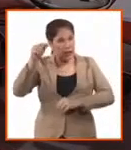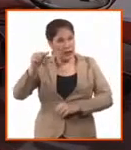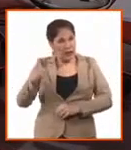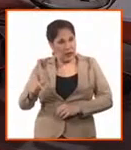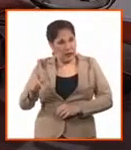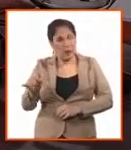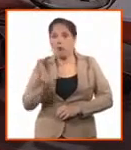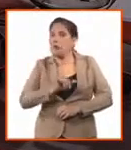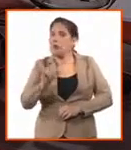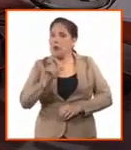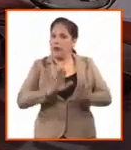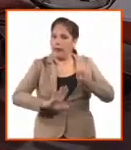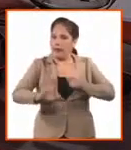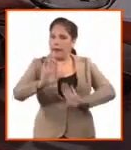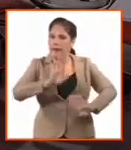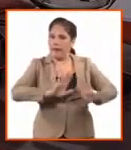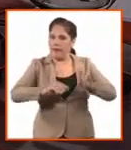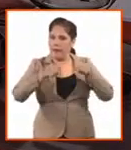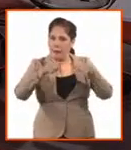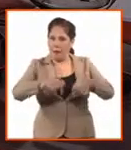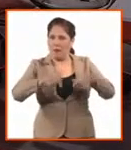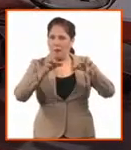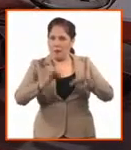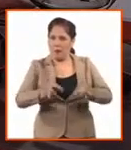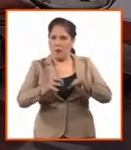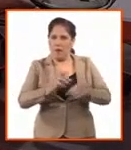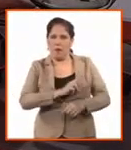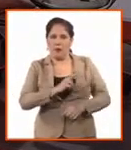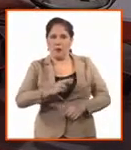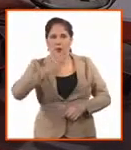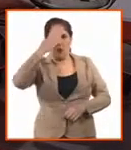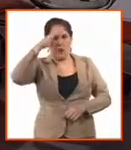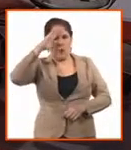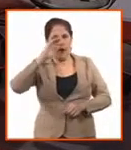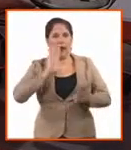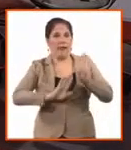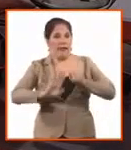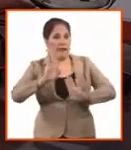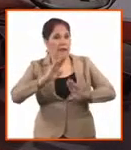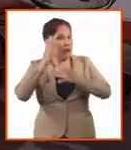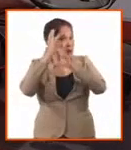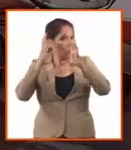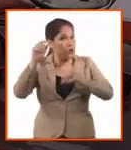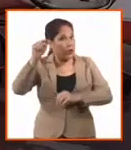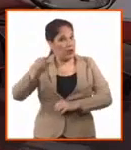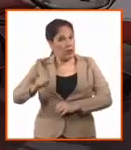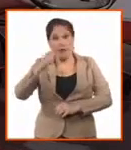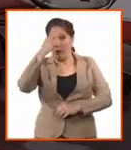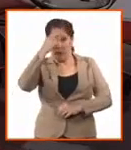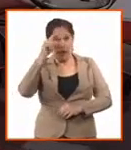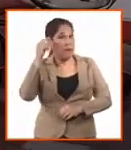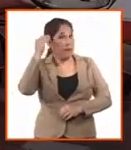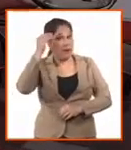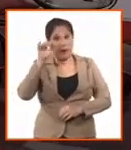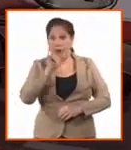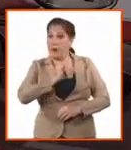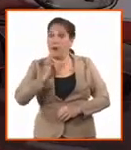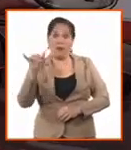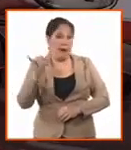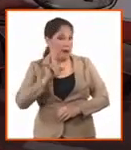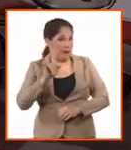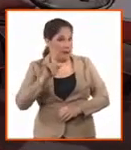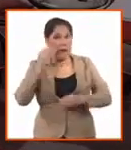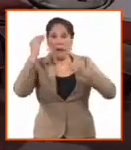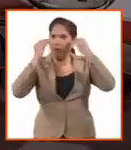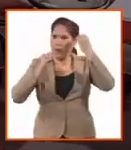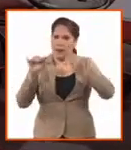también de lo que defiende hoy la dirección de la revolución. Pero el Che también lo tenía muy claro. Es decir, en aquel momento hablaba más de la técnica, que tenía mucho que ver